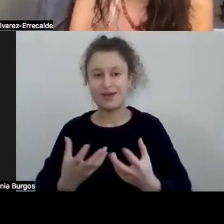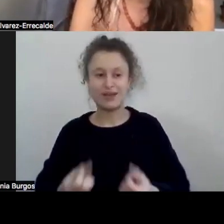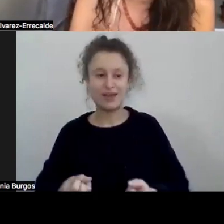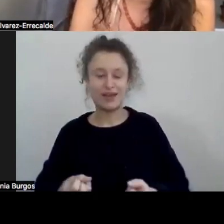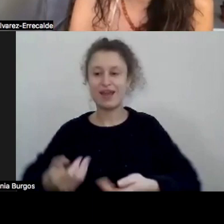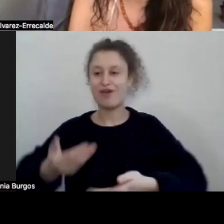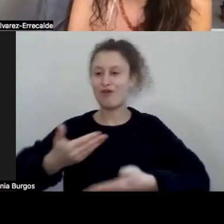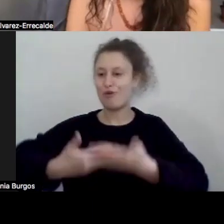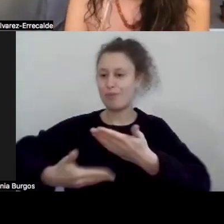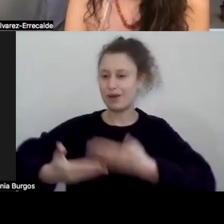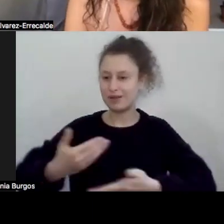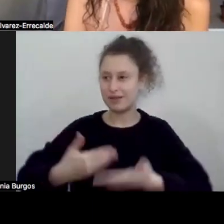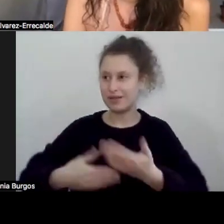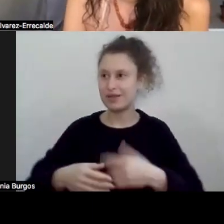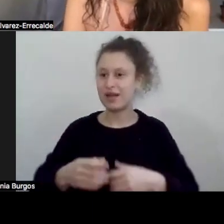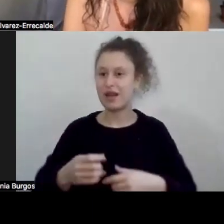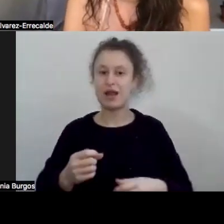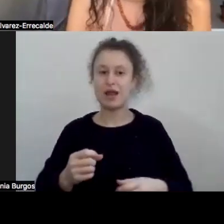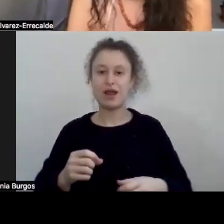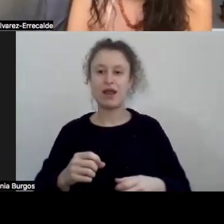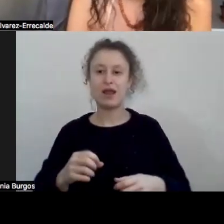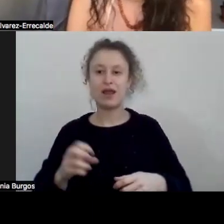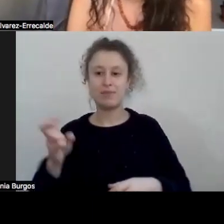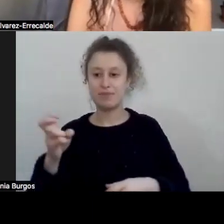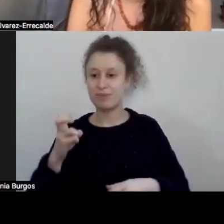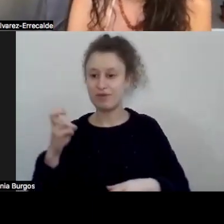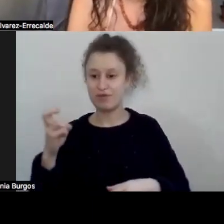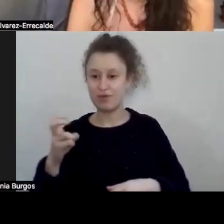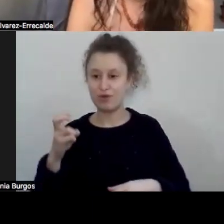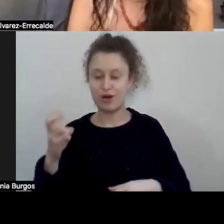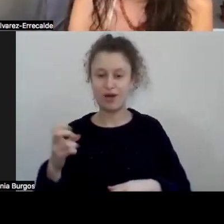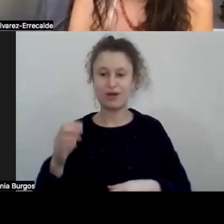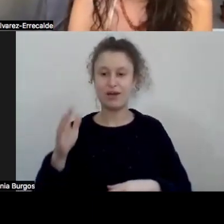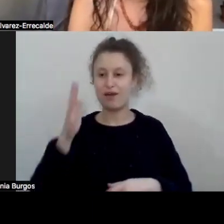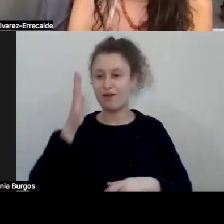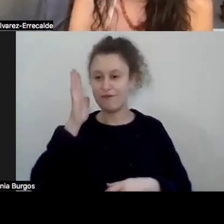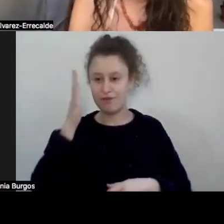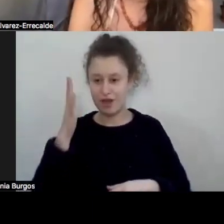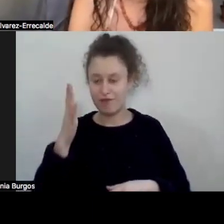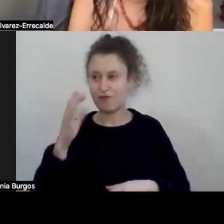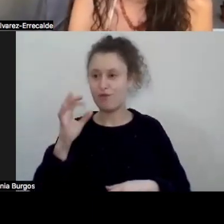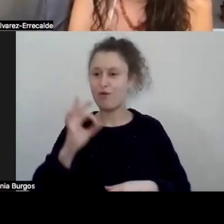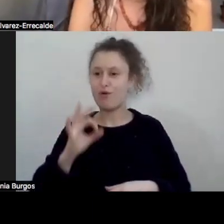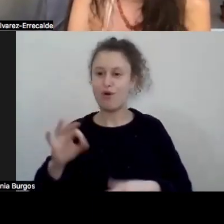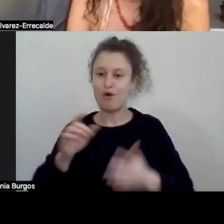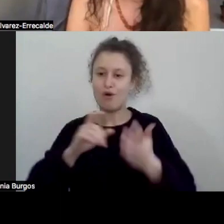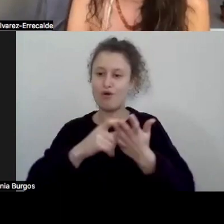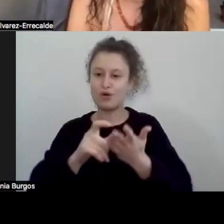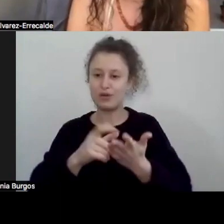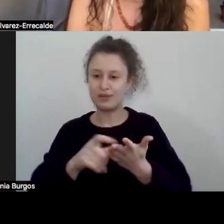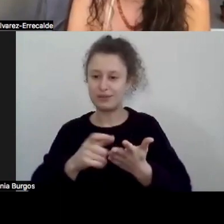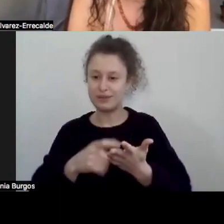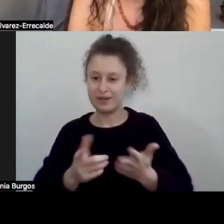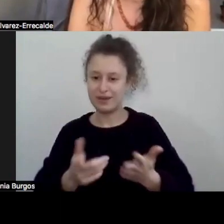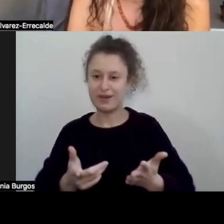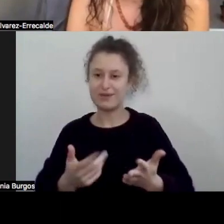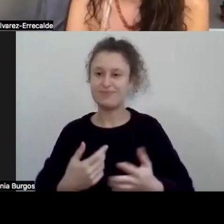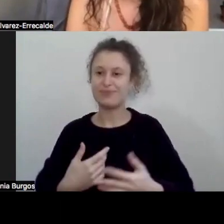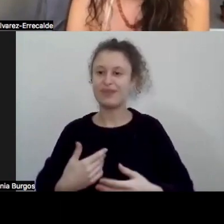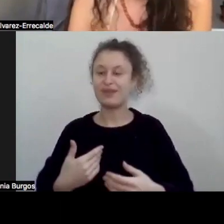me encuentran en redes y bueno, estaré agradecida también de poder saber